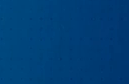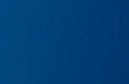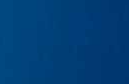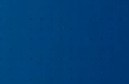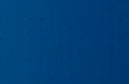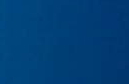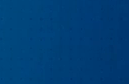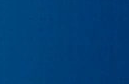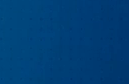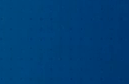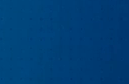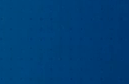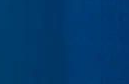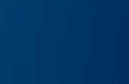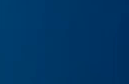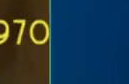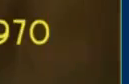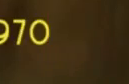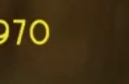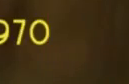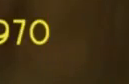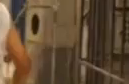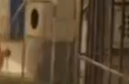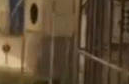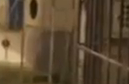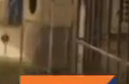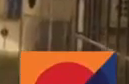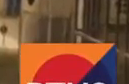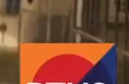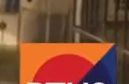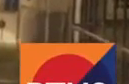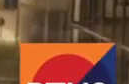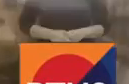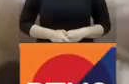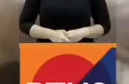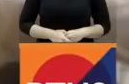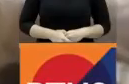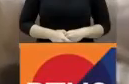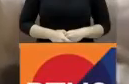RTVC Noticias, emisión fin de semana.